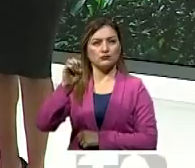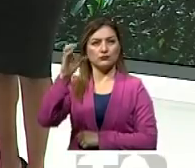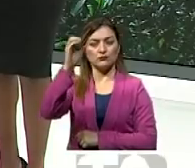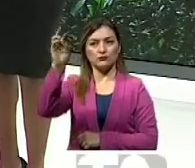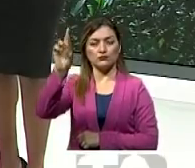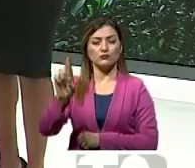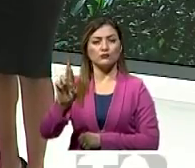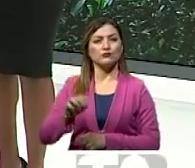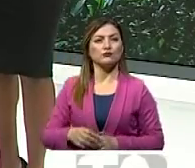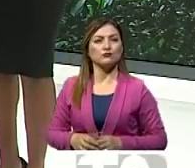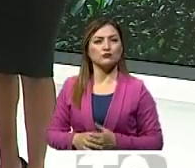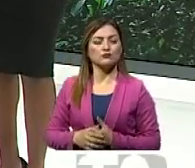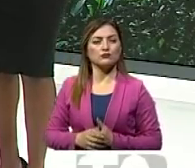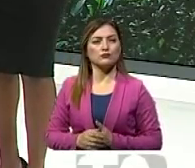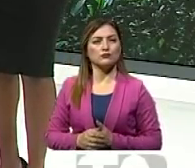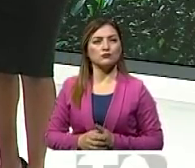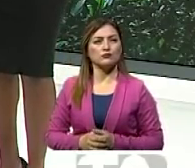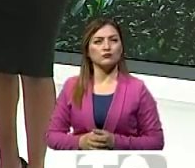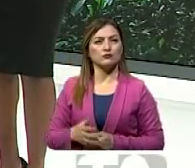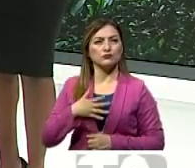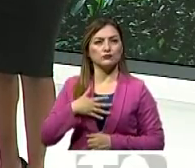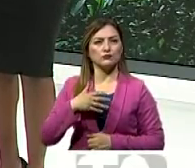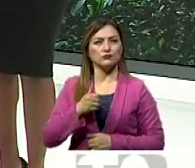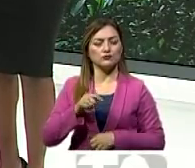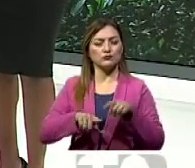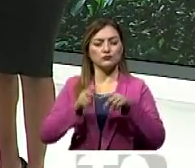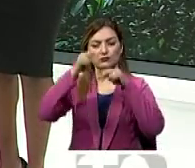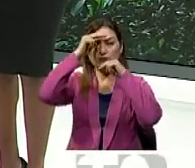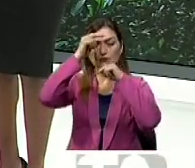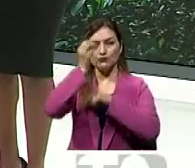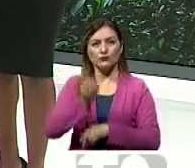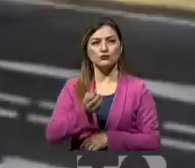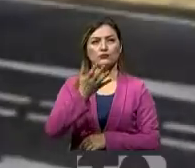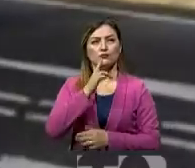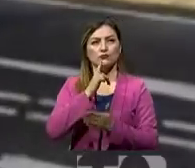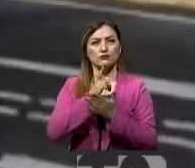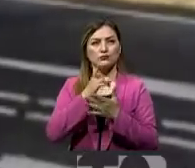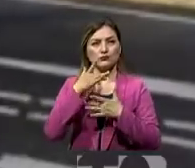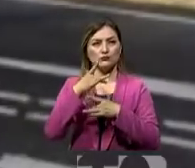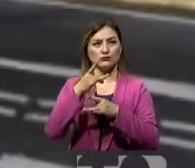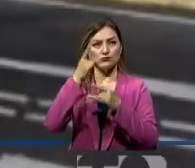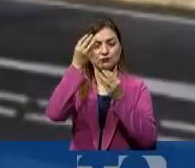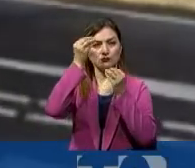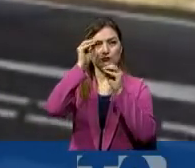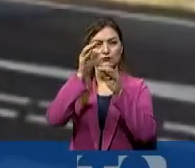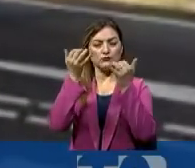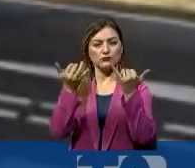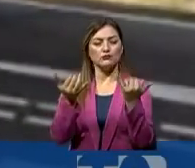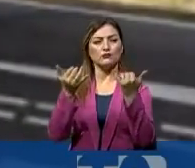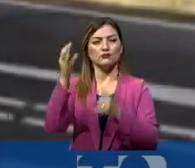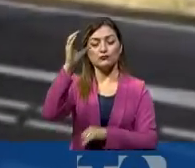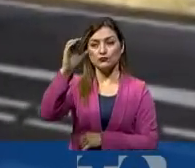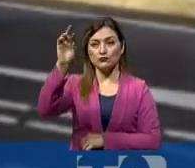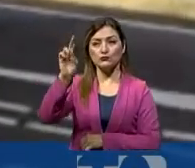buenos días. ¿Qué tal, Helen? Amigos televidentes, muy buenos días. Así es, para mí es un gusto informarles hoy desde Costa